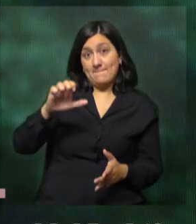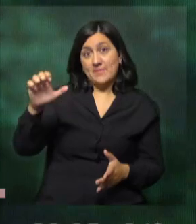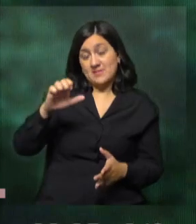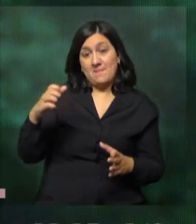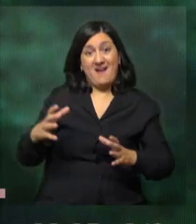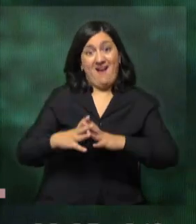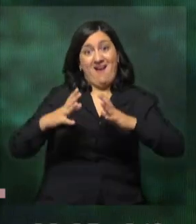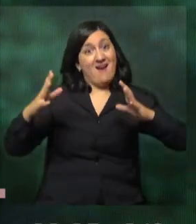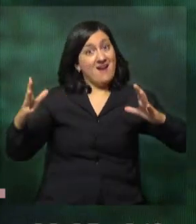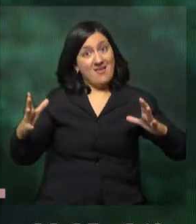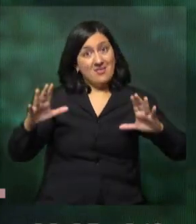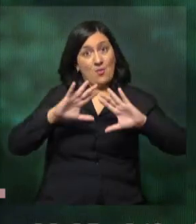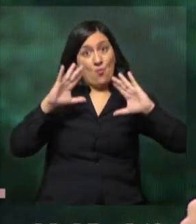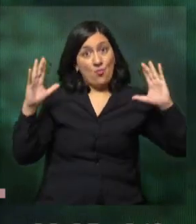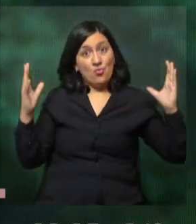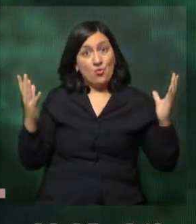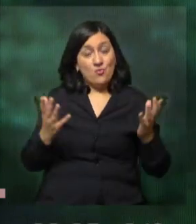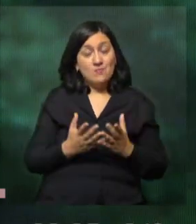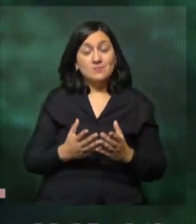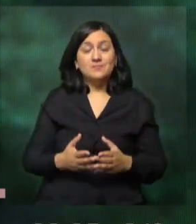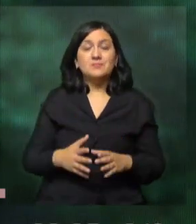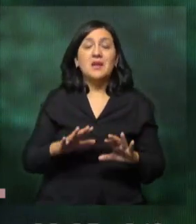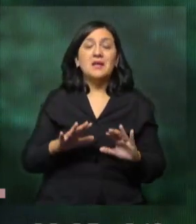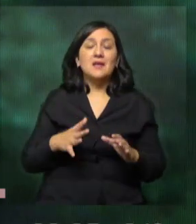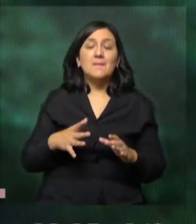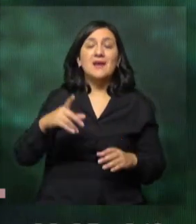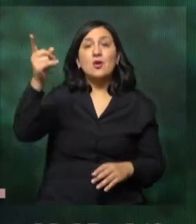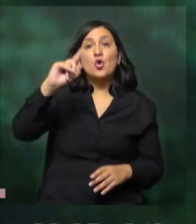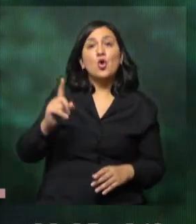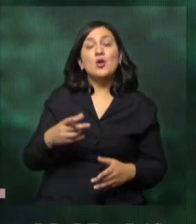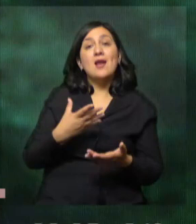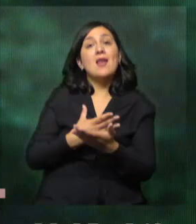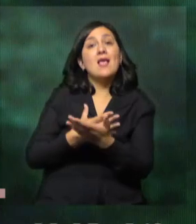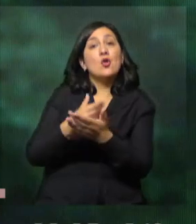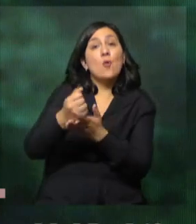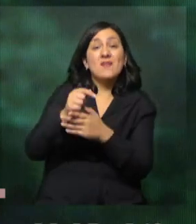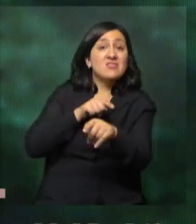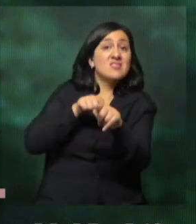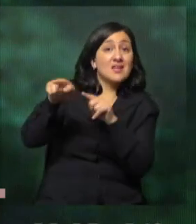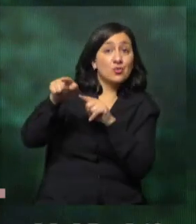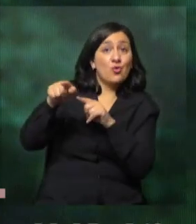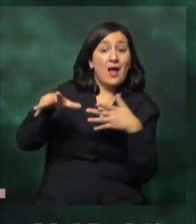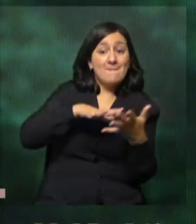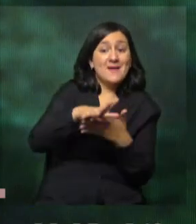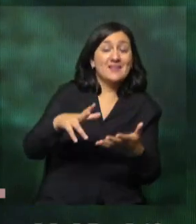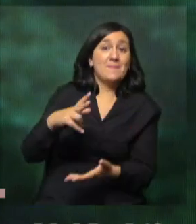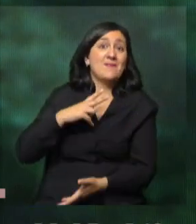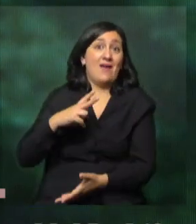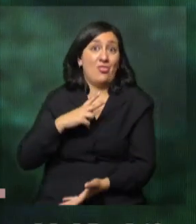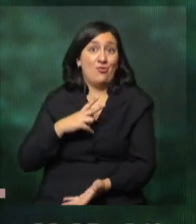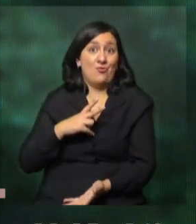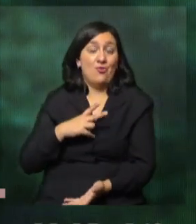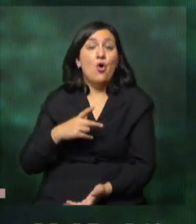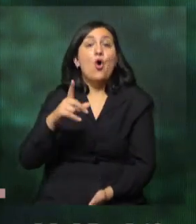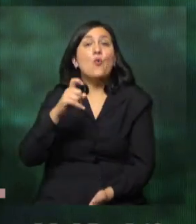las más emblemáticas que tenemos en el mundo, para que la Coca-Cola le compre energía a ese parque. ¿Tá? Obviamente